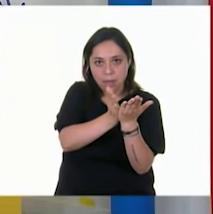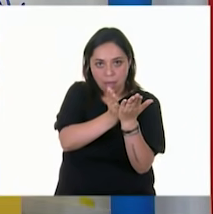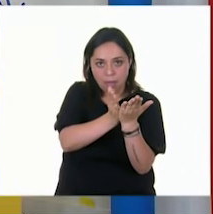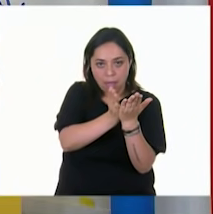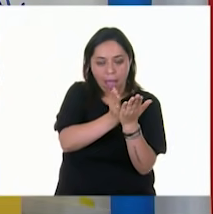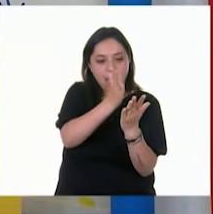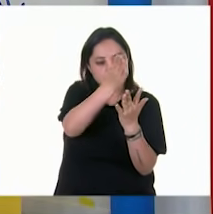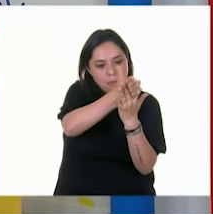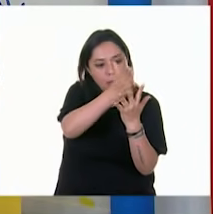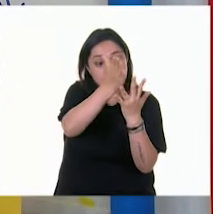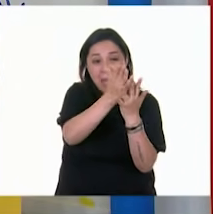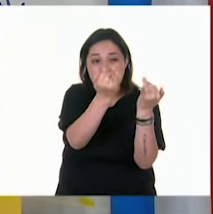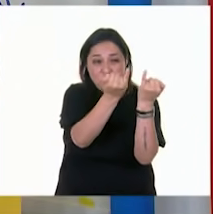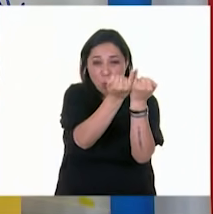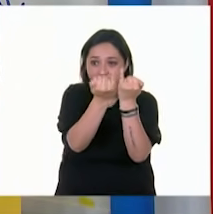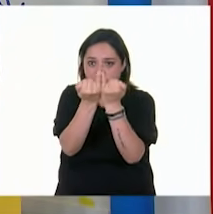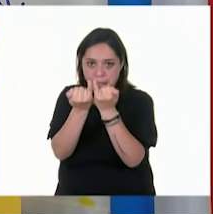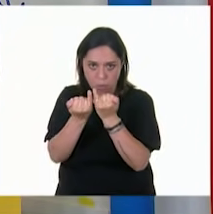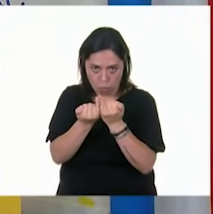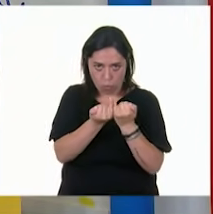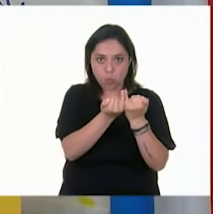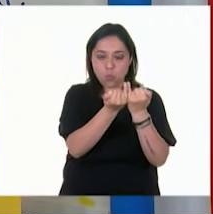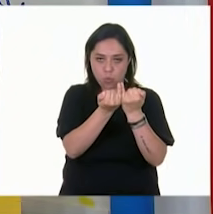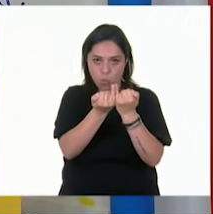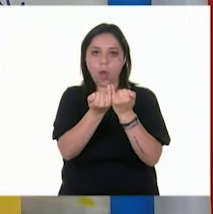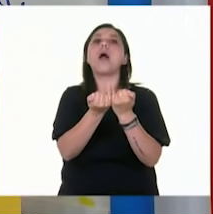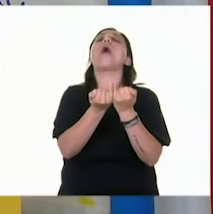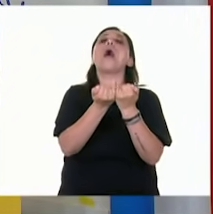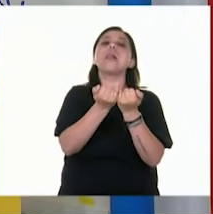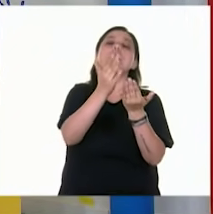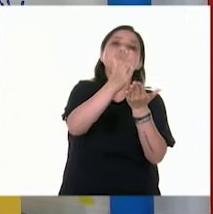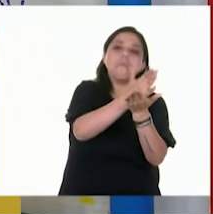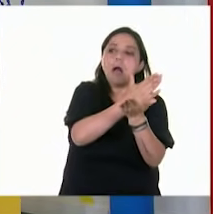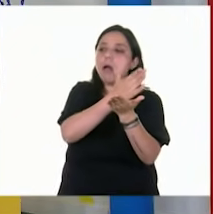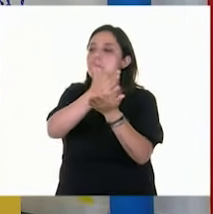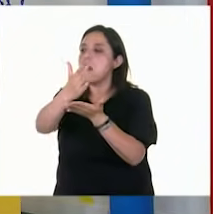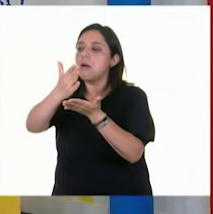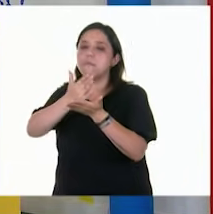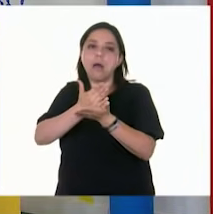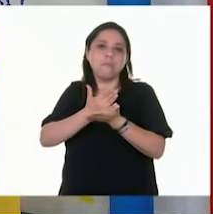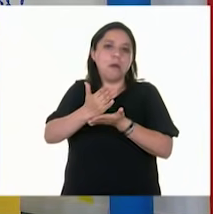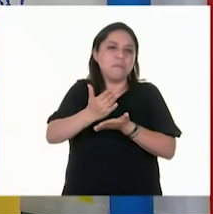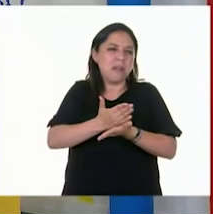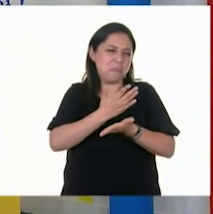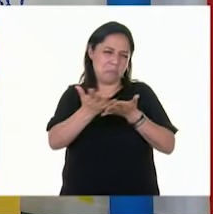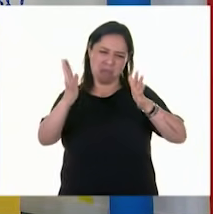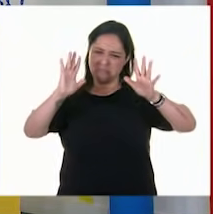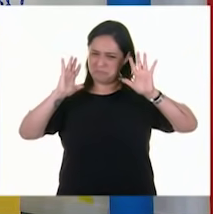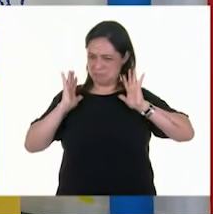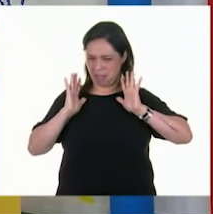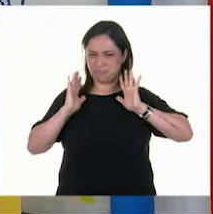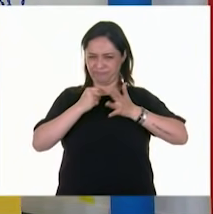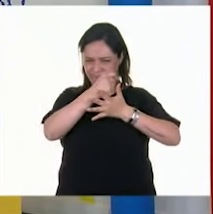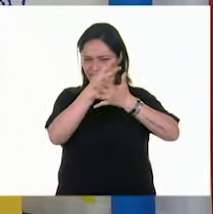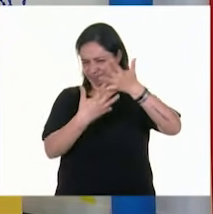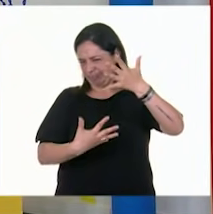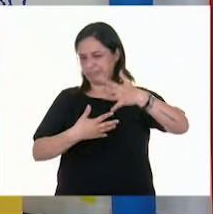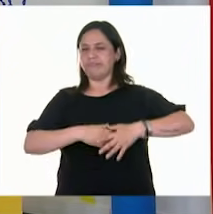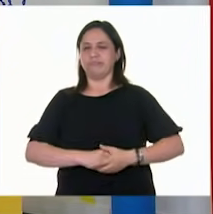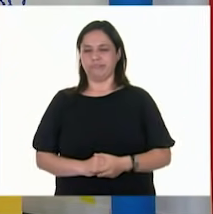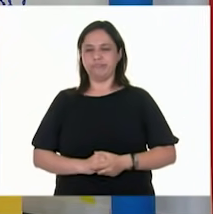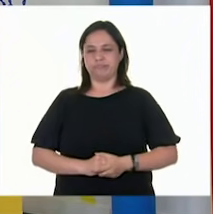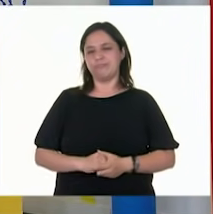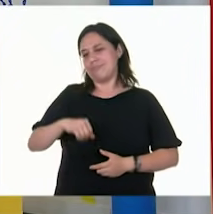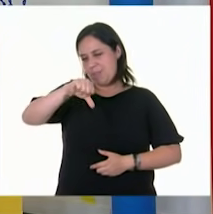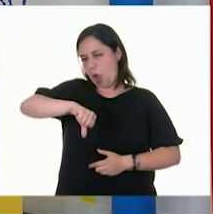Ok, dividimos algo en partes iguales, marcamos algo en partes iguales, nos podría ser todas esas opciones. Muy bien. Sí. Vamos a irlo viendo